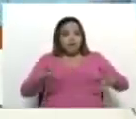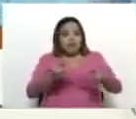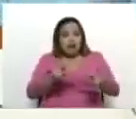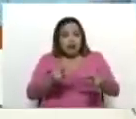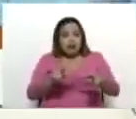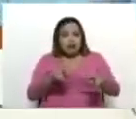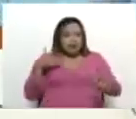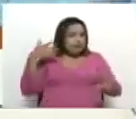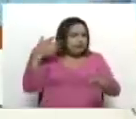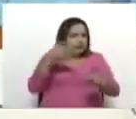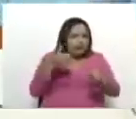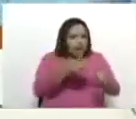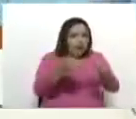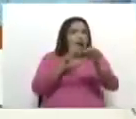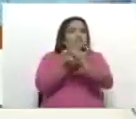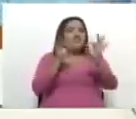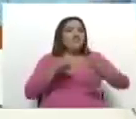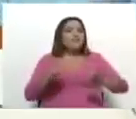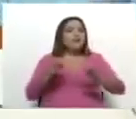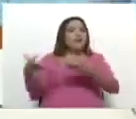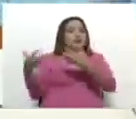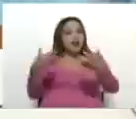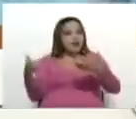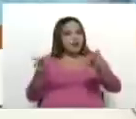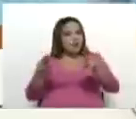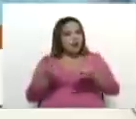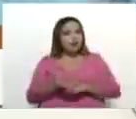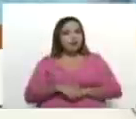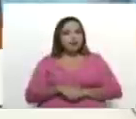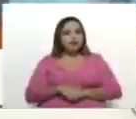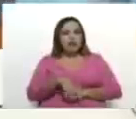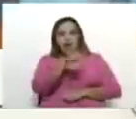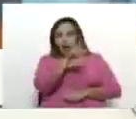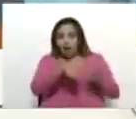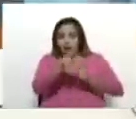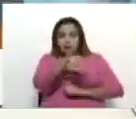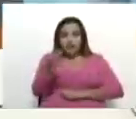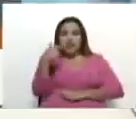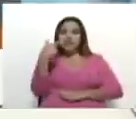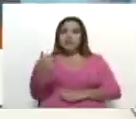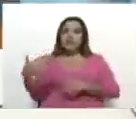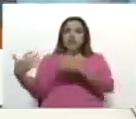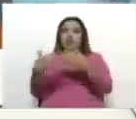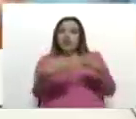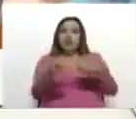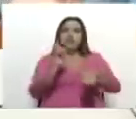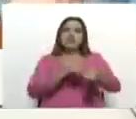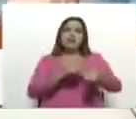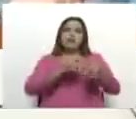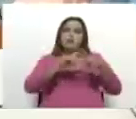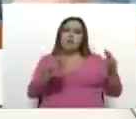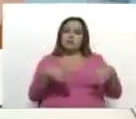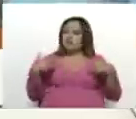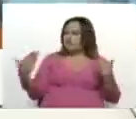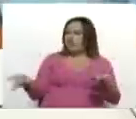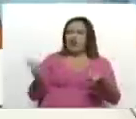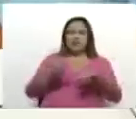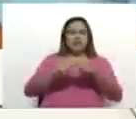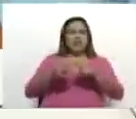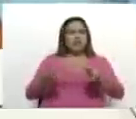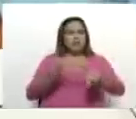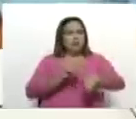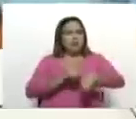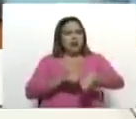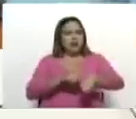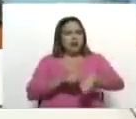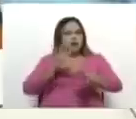asedio es una forma de guerra alguna gente lo ha llamado Guerra en tiempo de pase Cuál es tiempo de paz si